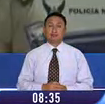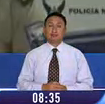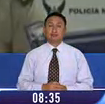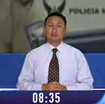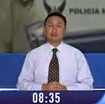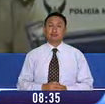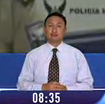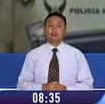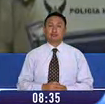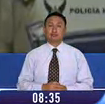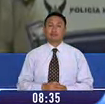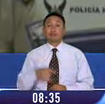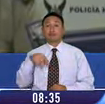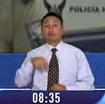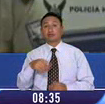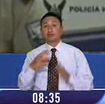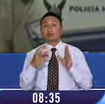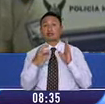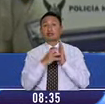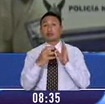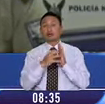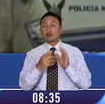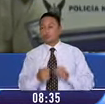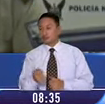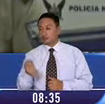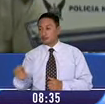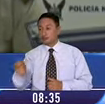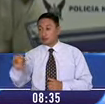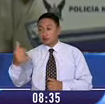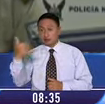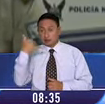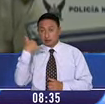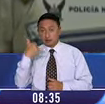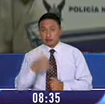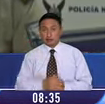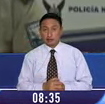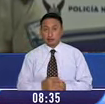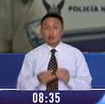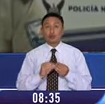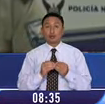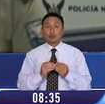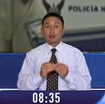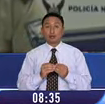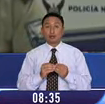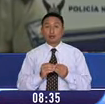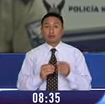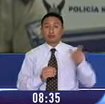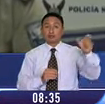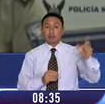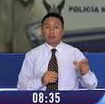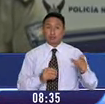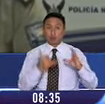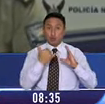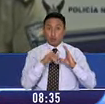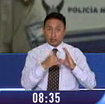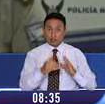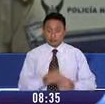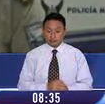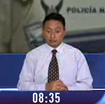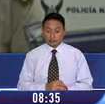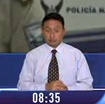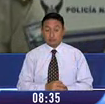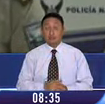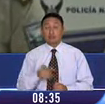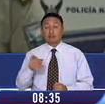ellos daban un tipo de logotipo ahí indicando de que tienen que llamar a cierto número, a cierto WhatsApp que